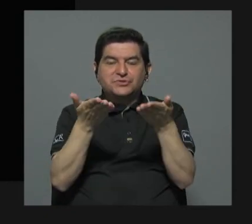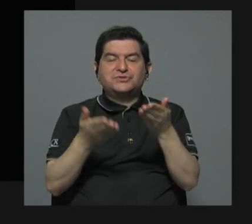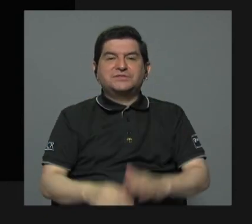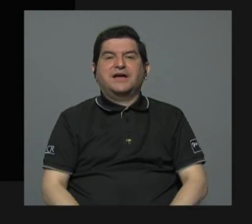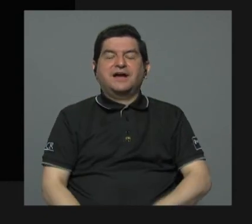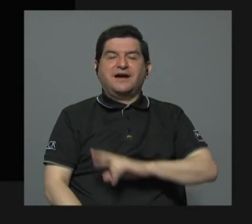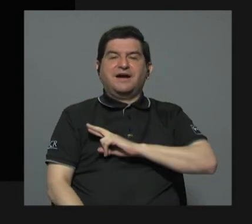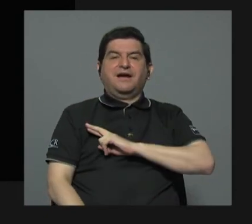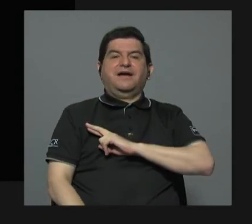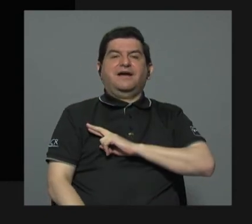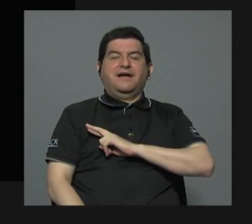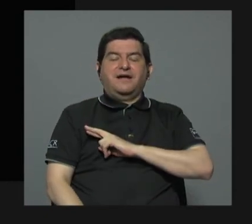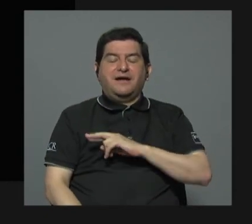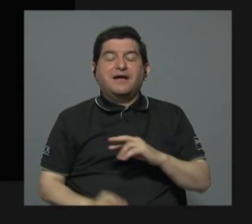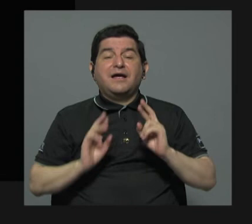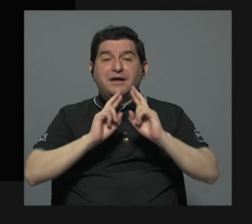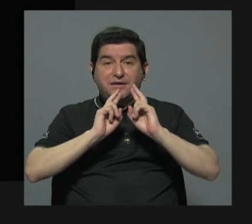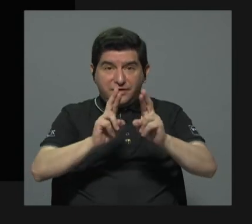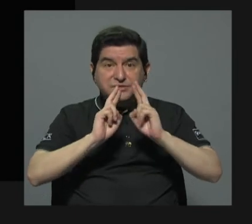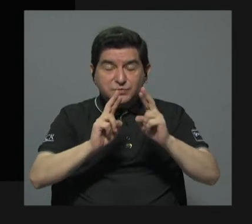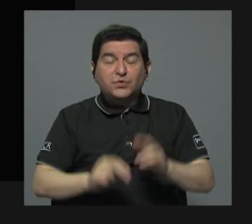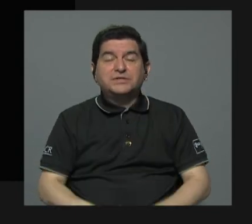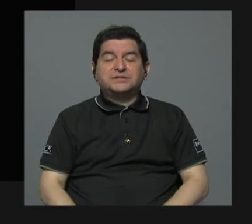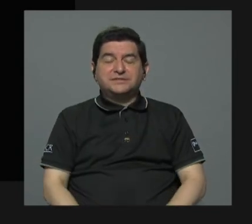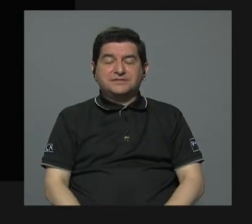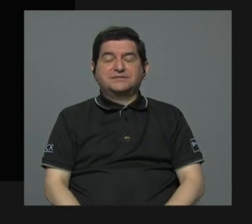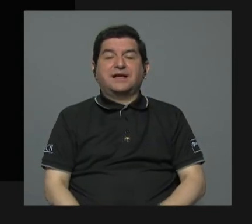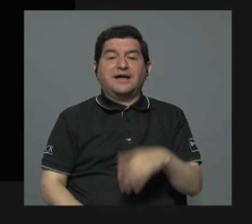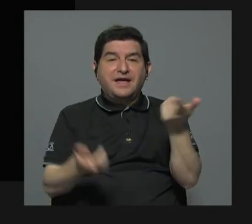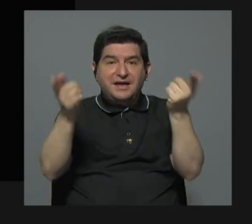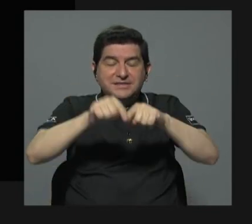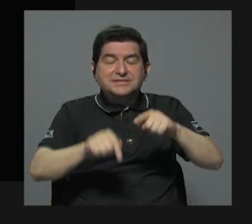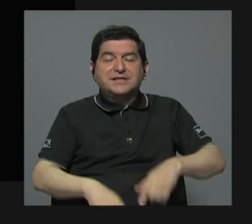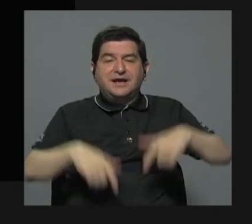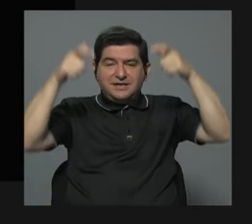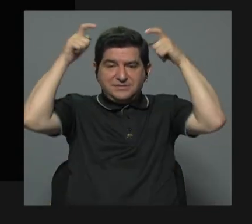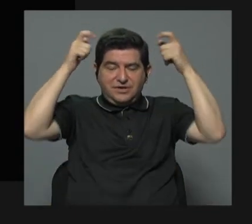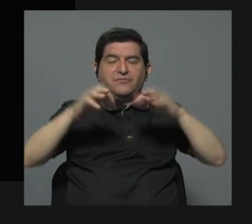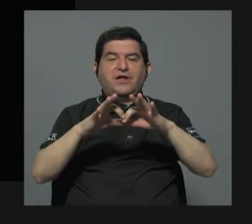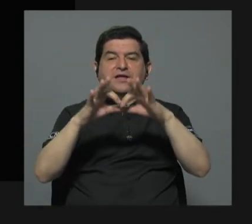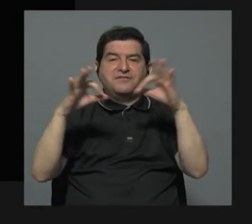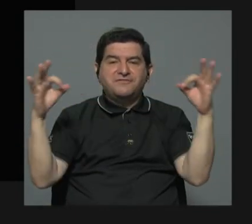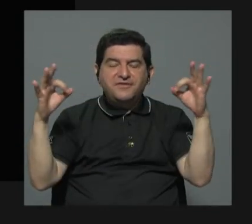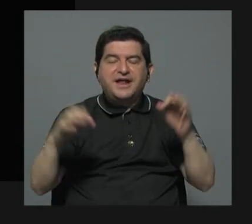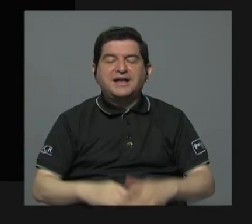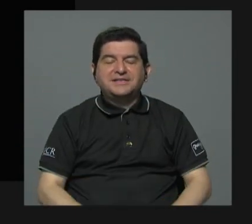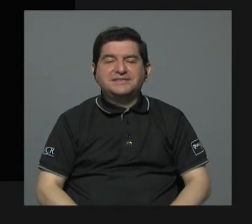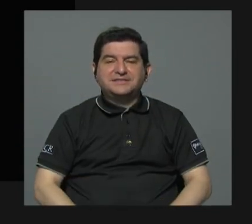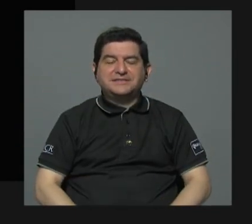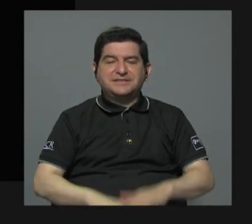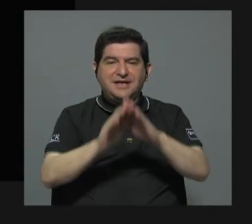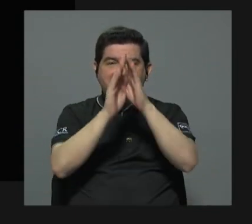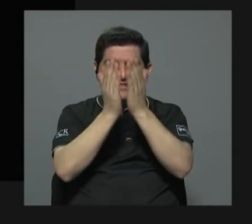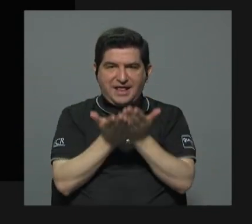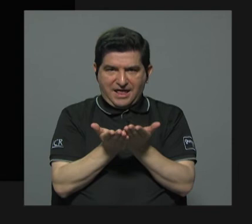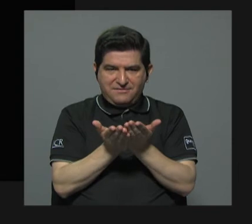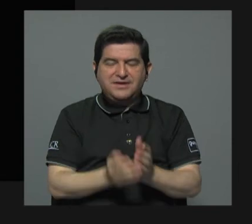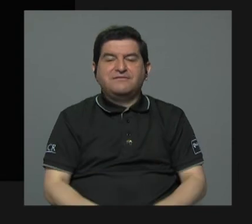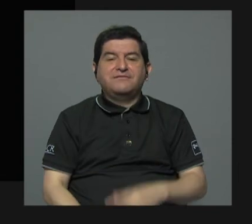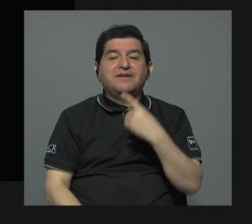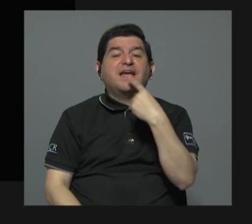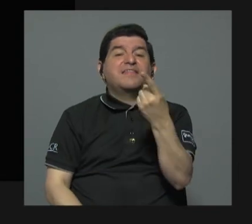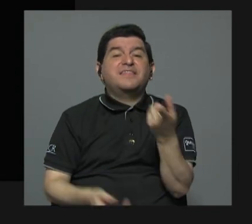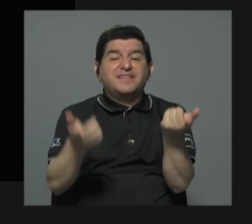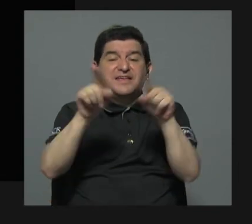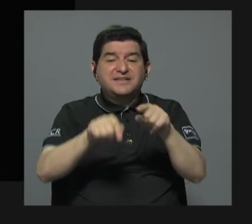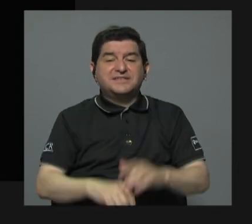sea, en este caso una frase bíblica alrededor del escudo de armas, en la orla, donde dice en este